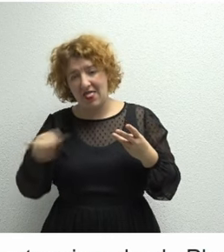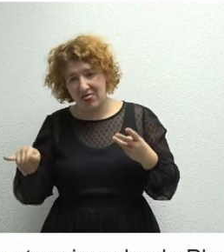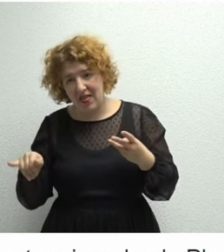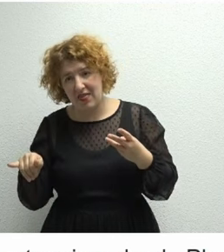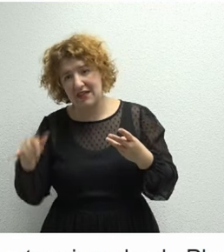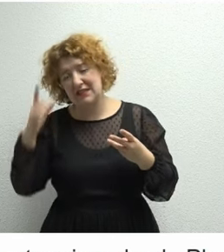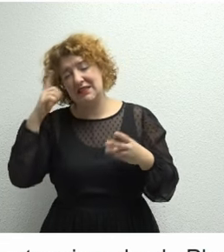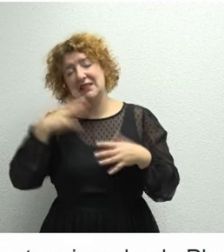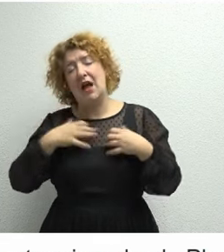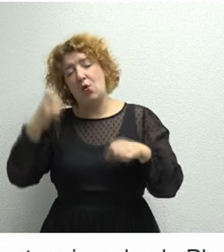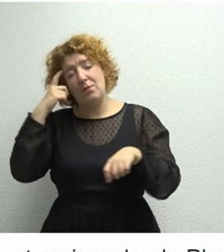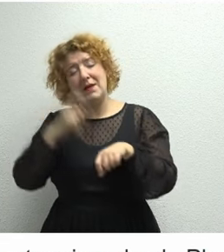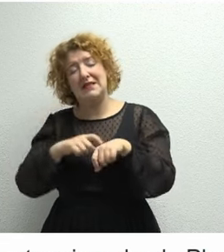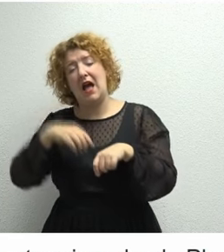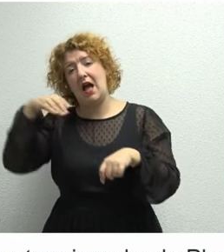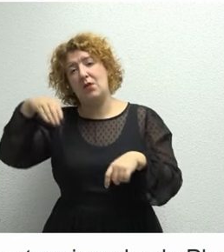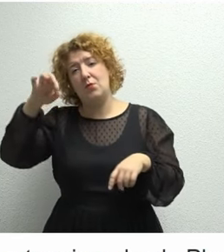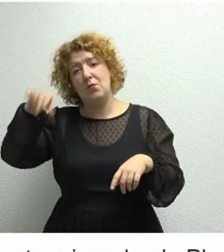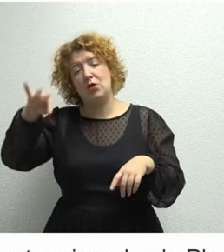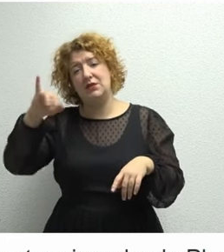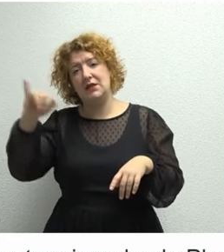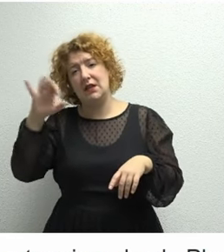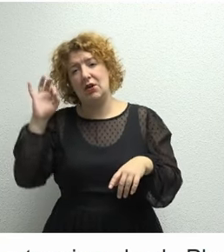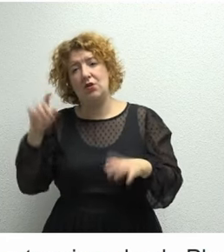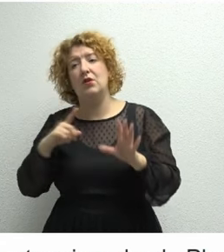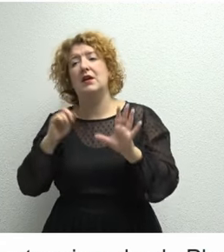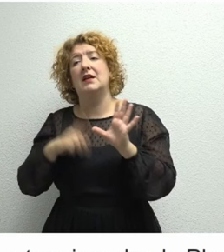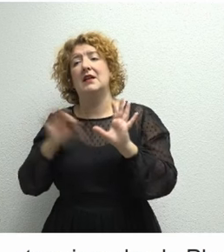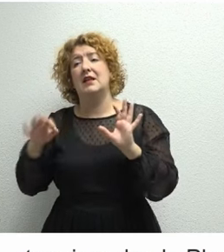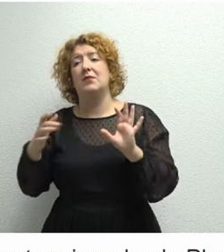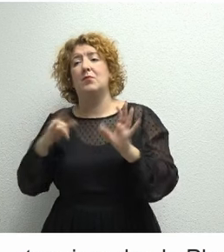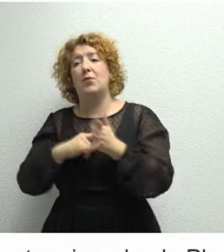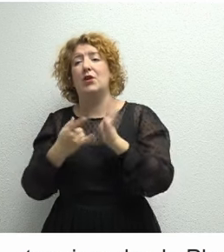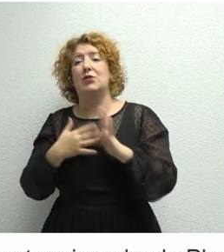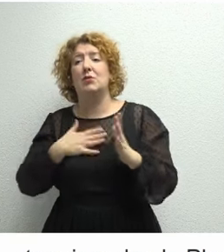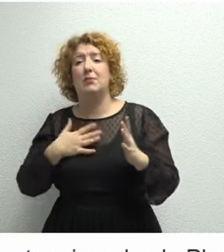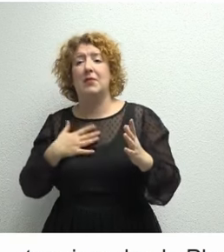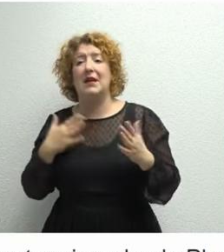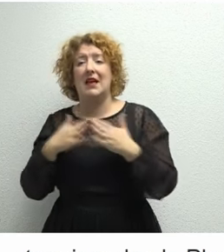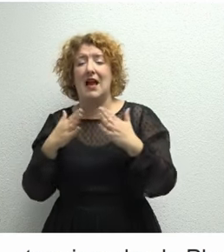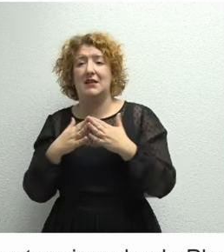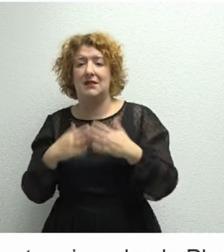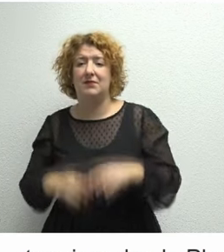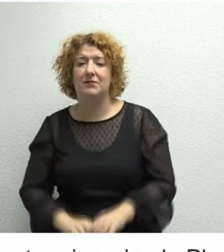que es psicóloga de plan inclusión Montijo y que también participa en el proyecto de mi casa Así que cuando queráis